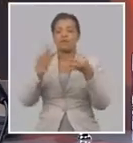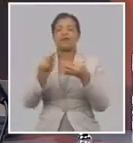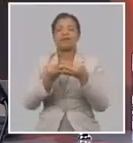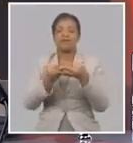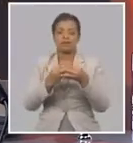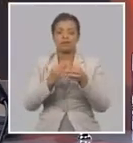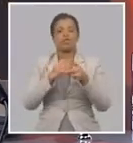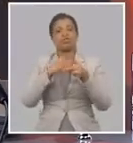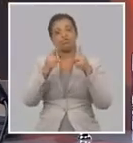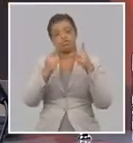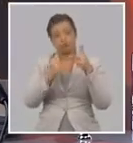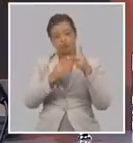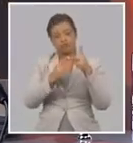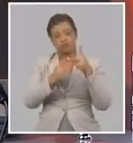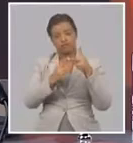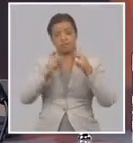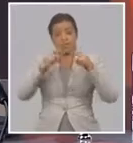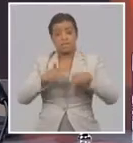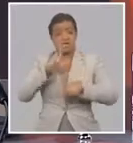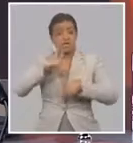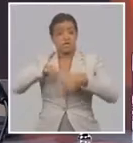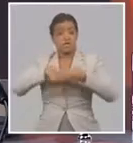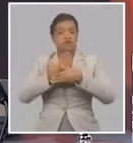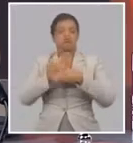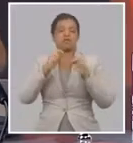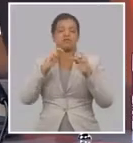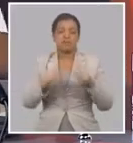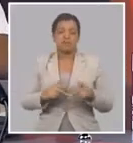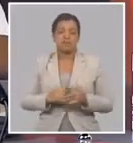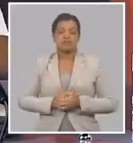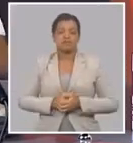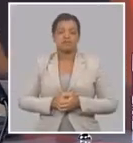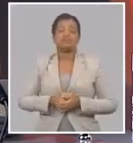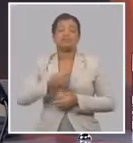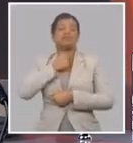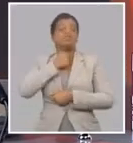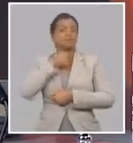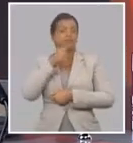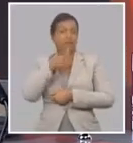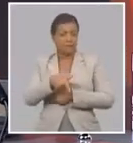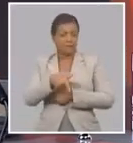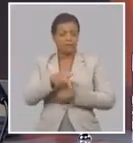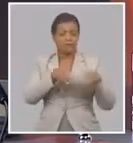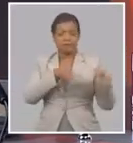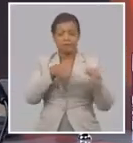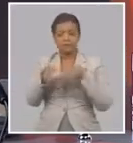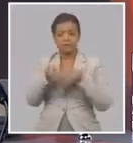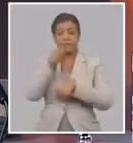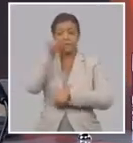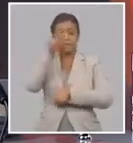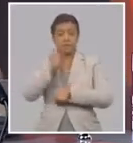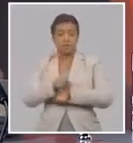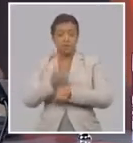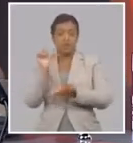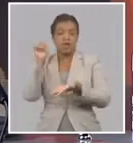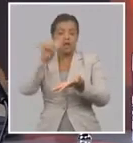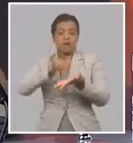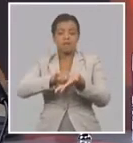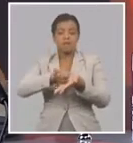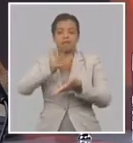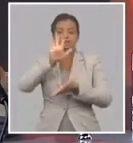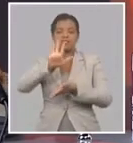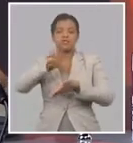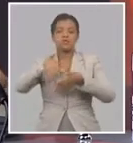esté en un punto la persona que viene por menos de cinco días al país muchos preguntan también